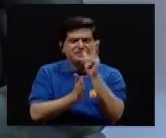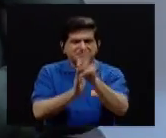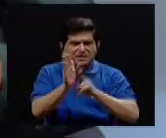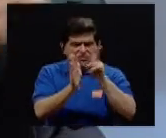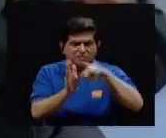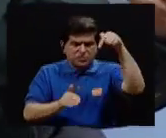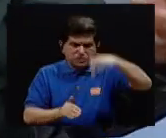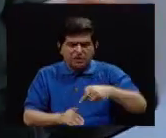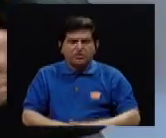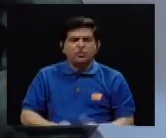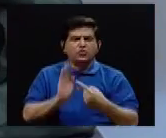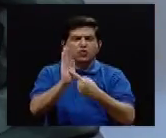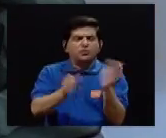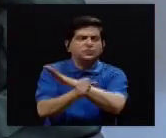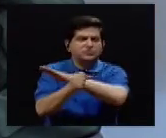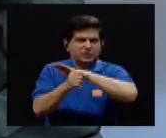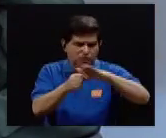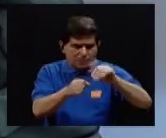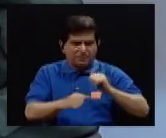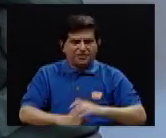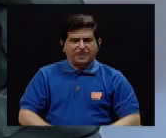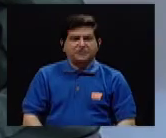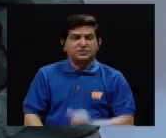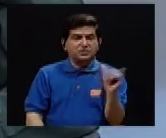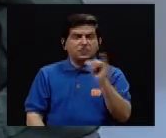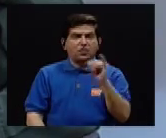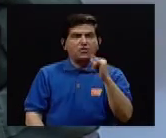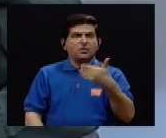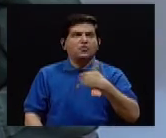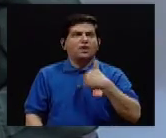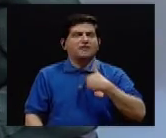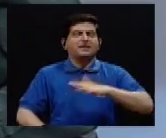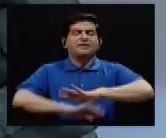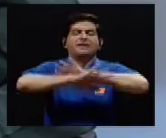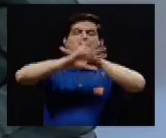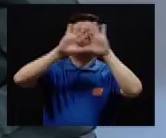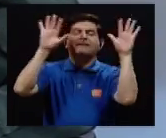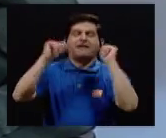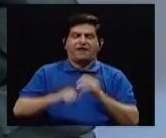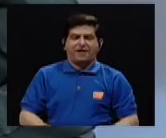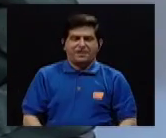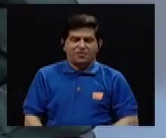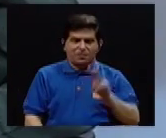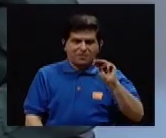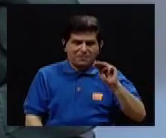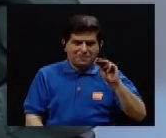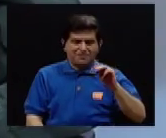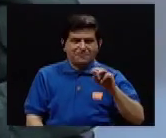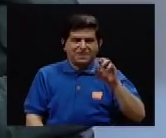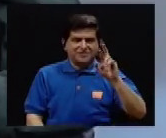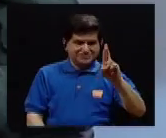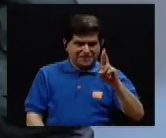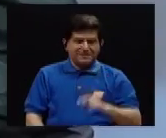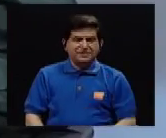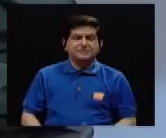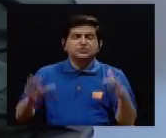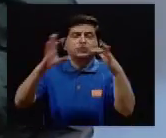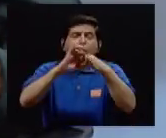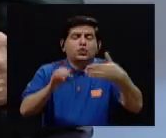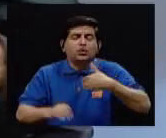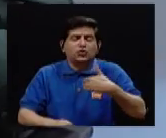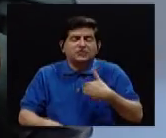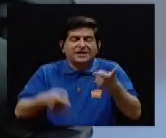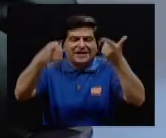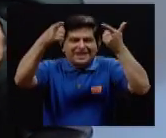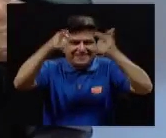del documental y hoy que lo vamos a presentar completo, también queda muy claro, Mercedes, esa unión